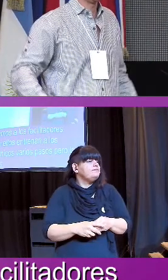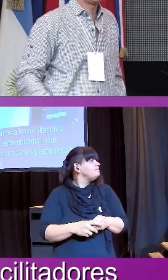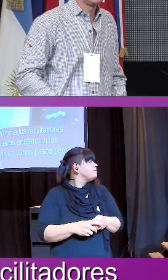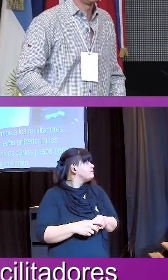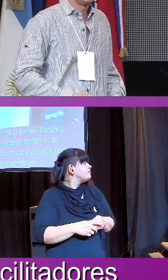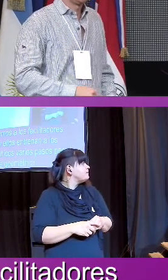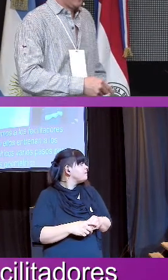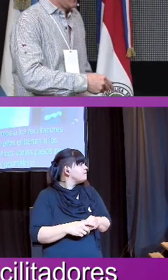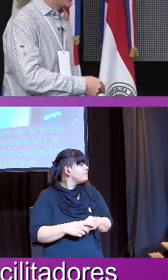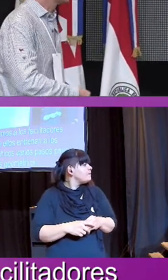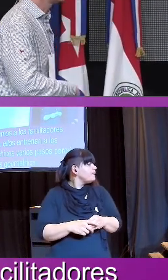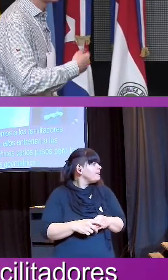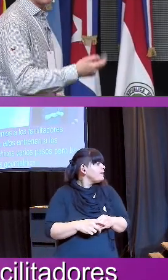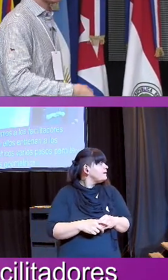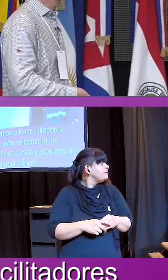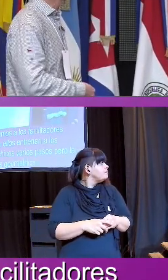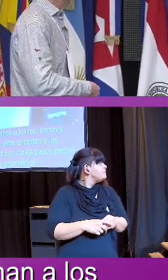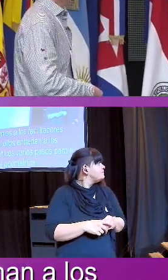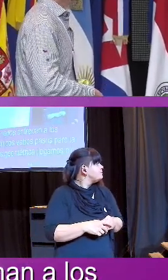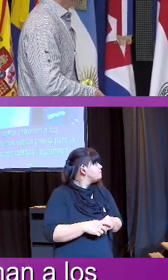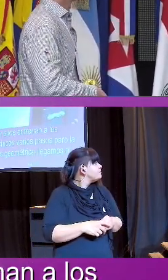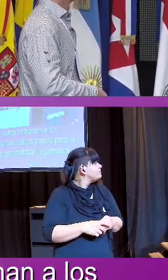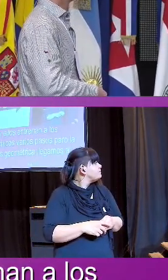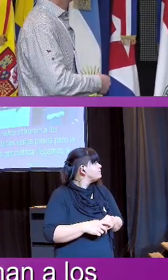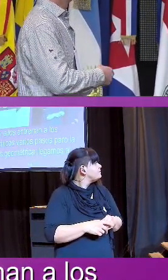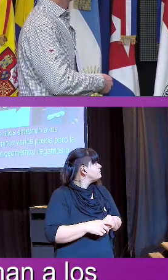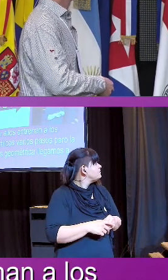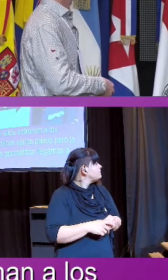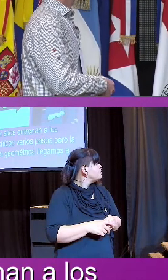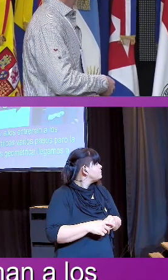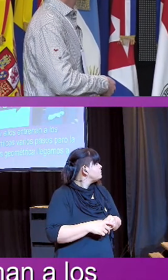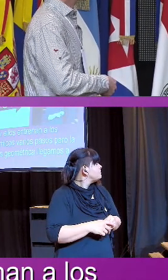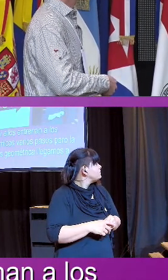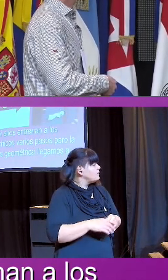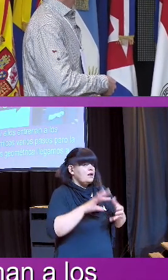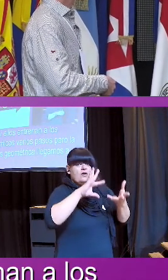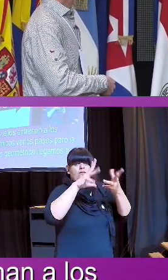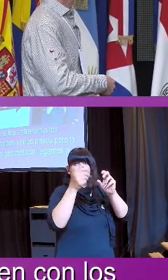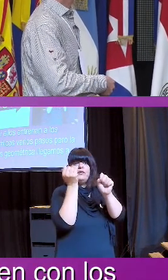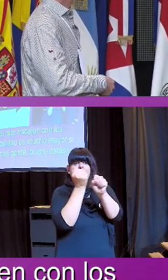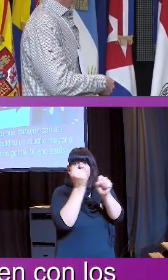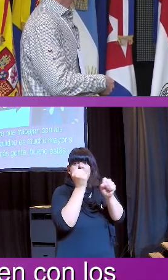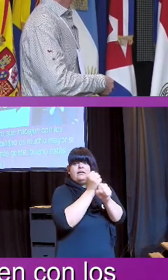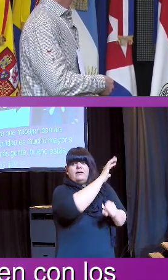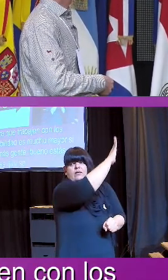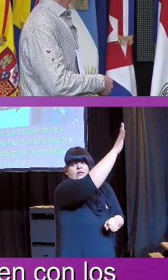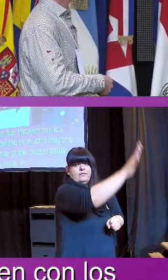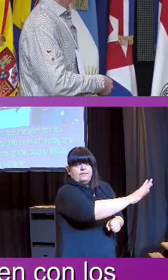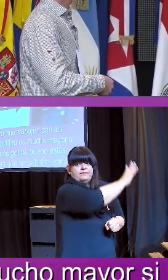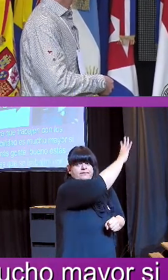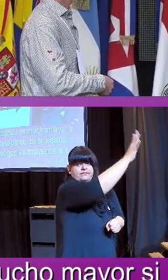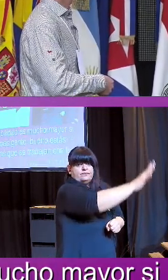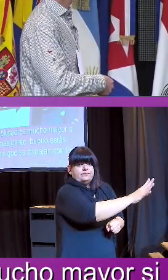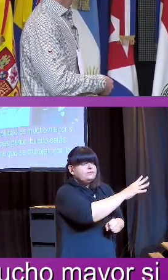geométrica. Llegamos a mucha más gente. Bueno, este es un poco el esquema, todos los temas que se trabajan con los